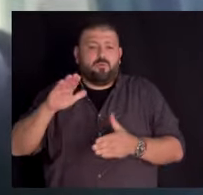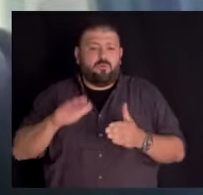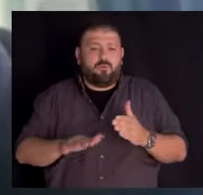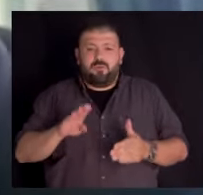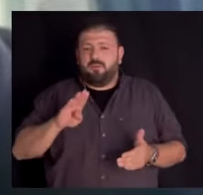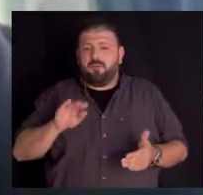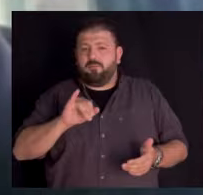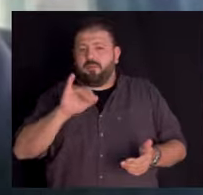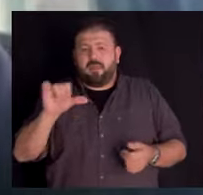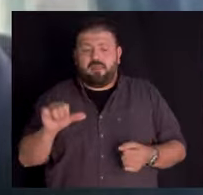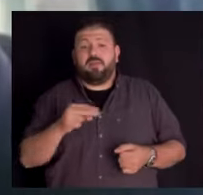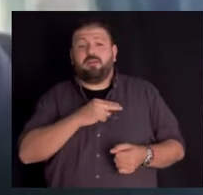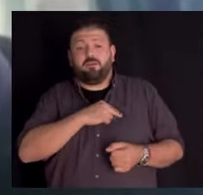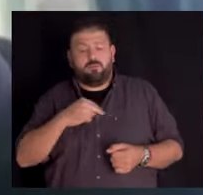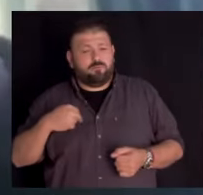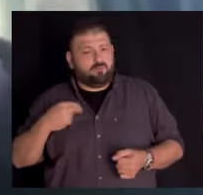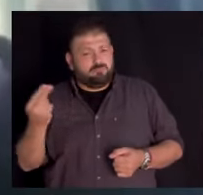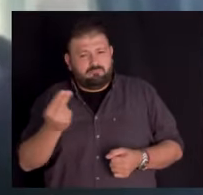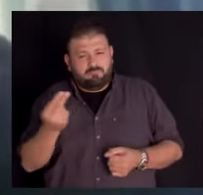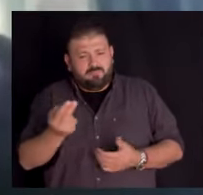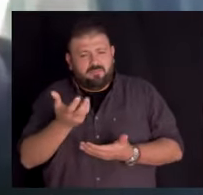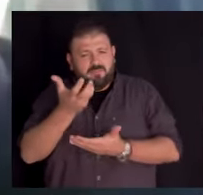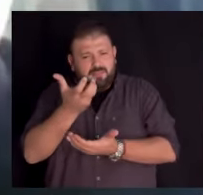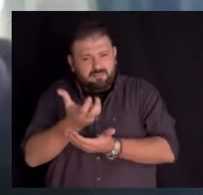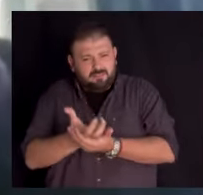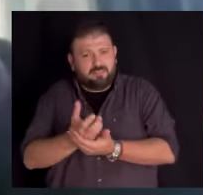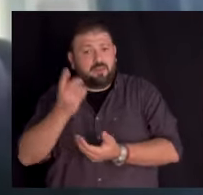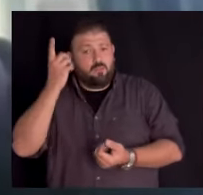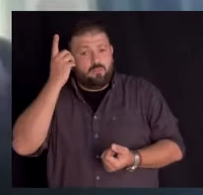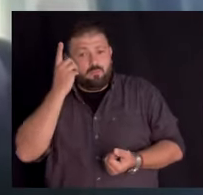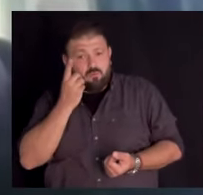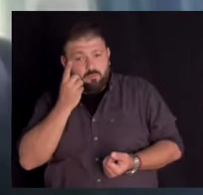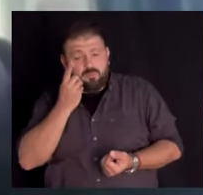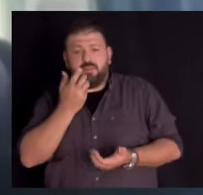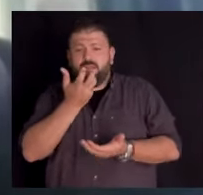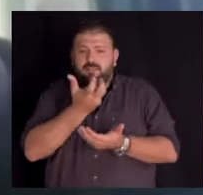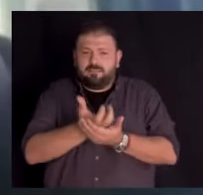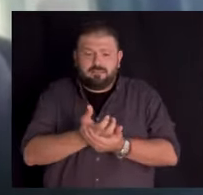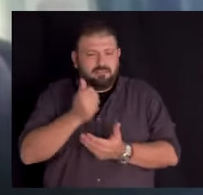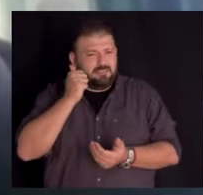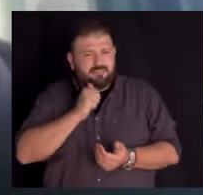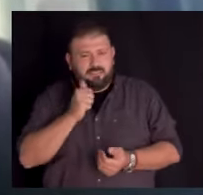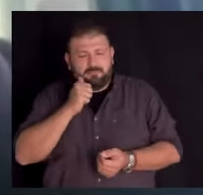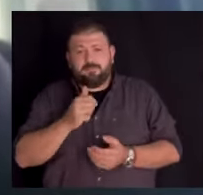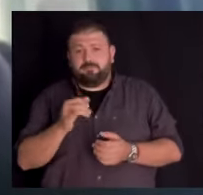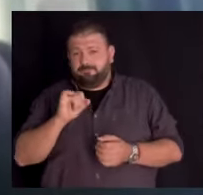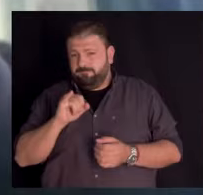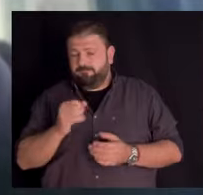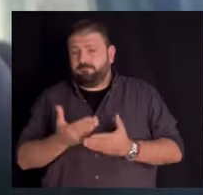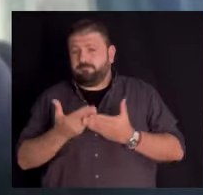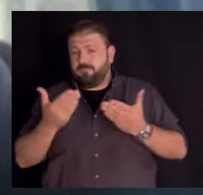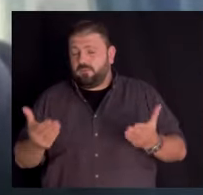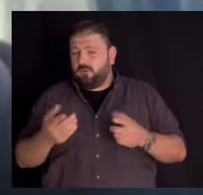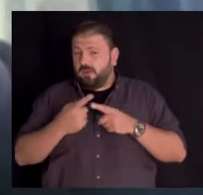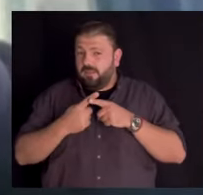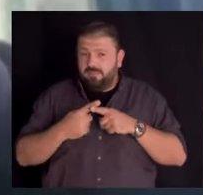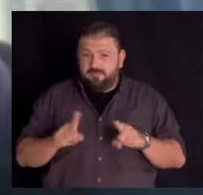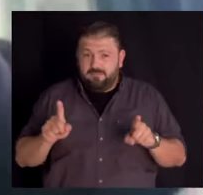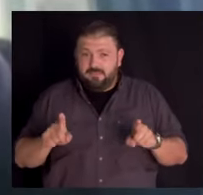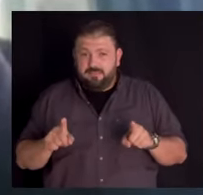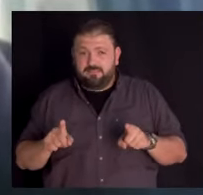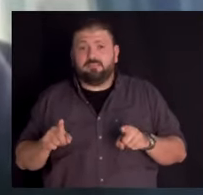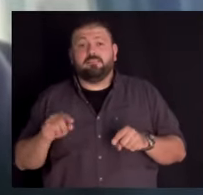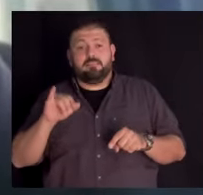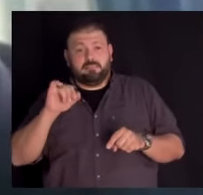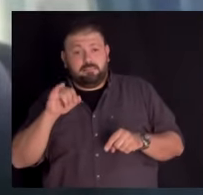descansaron, tenemos que descansar, o sea, dormir y descansar, ¿sí? Ahora, a diferencia de que